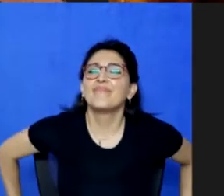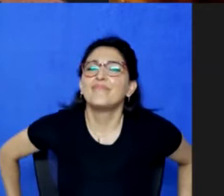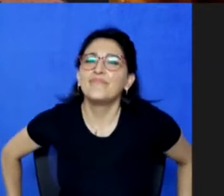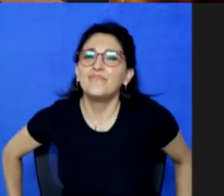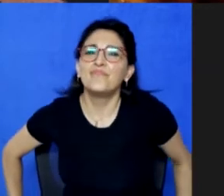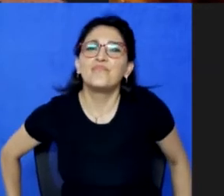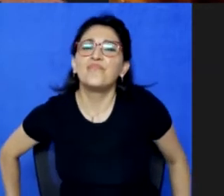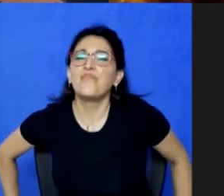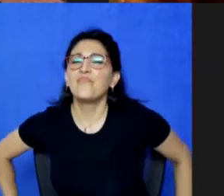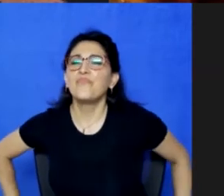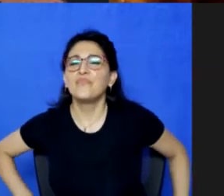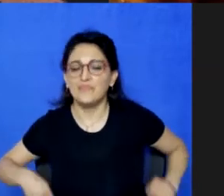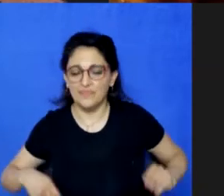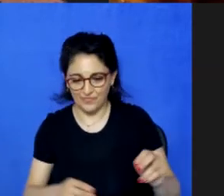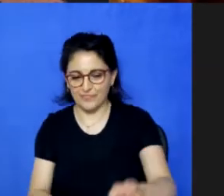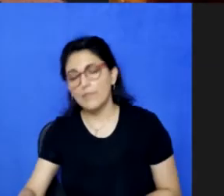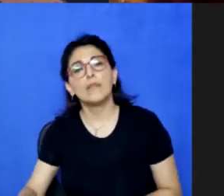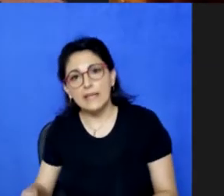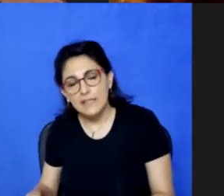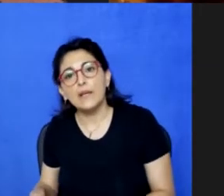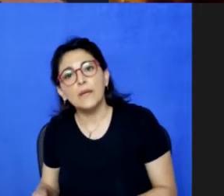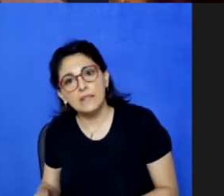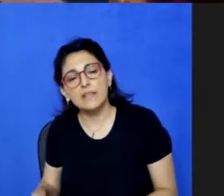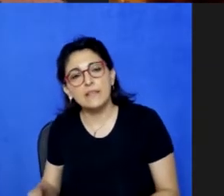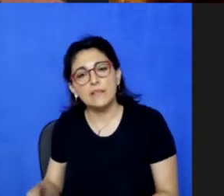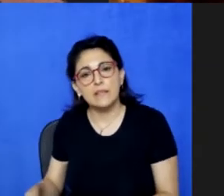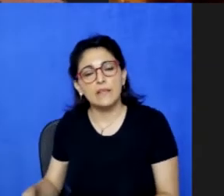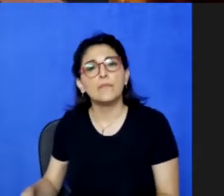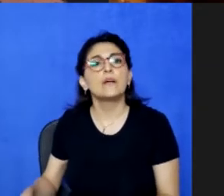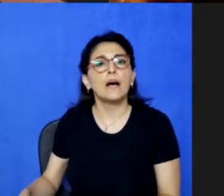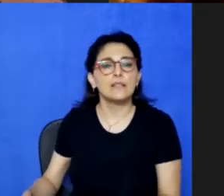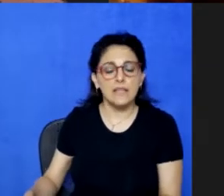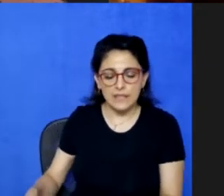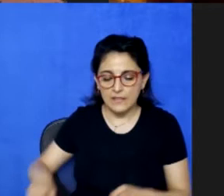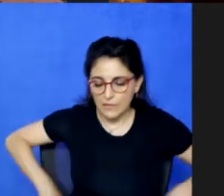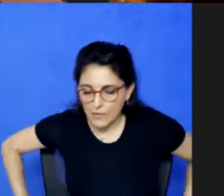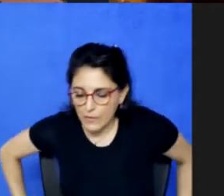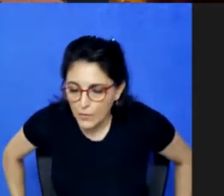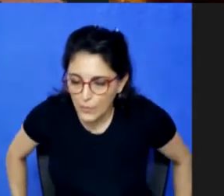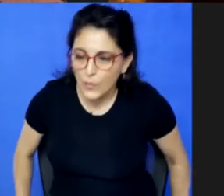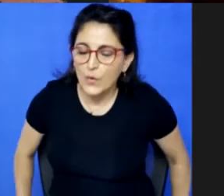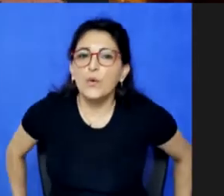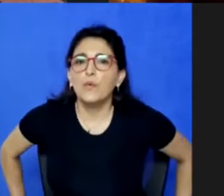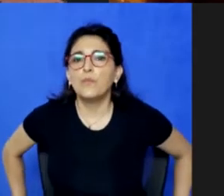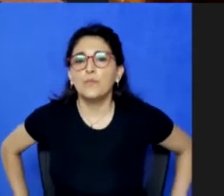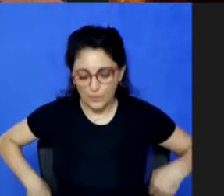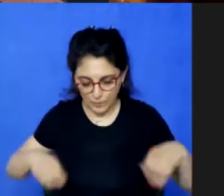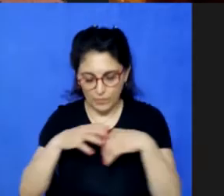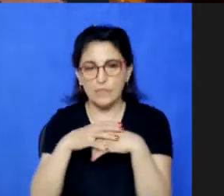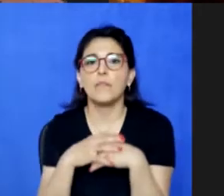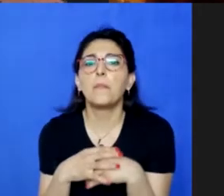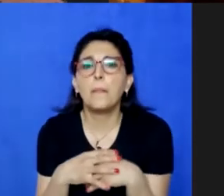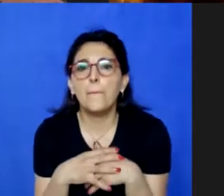imposible tenerla con otro tipo de trabajo. Sí, tal cual. Con una copa de vino en un plato se hacen